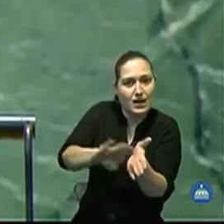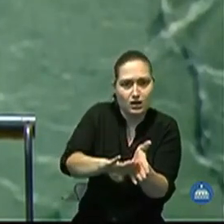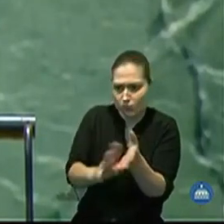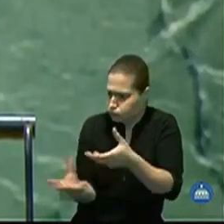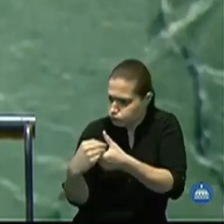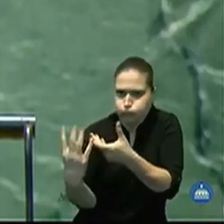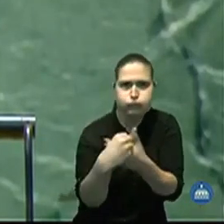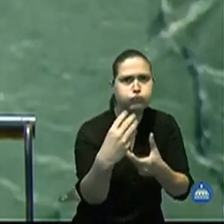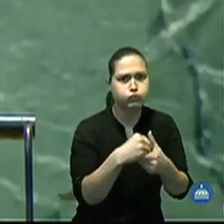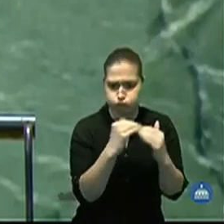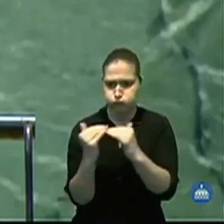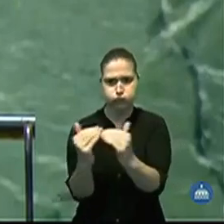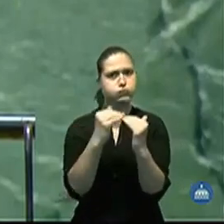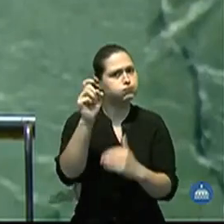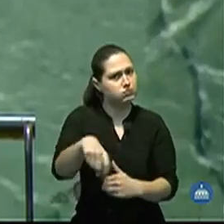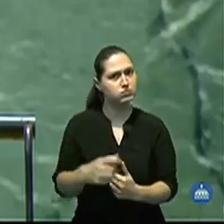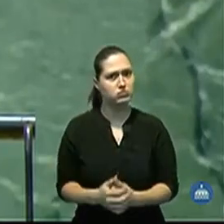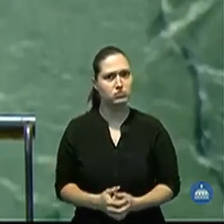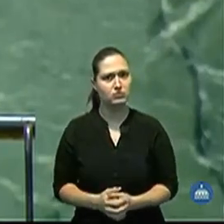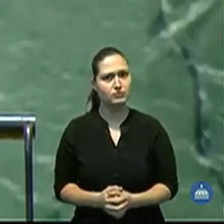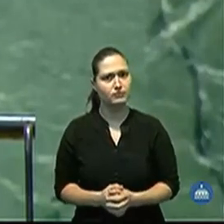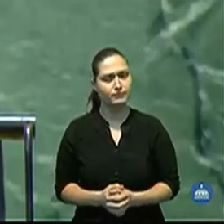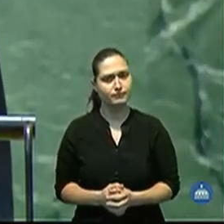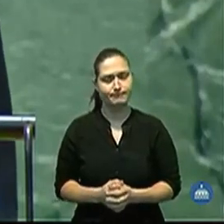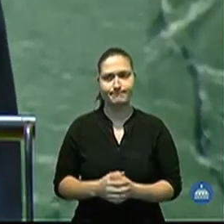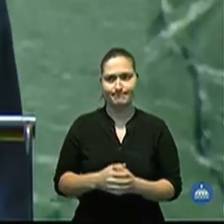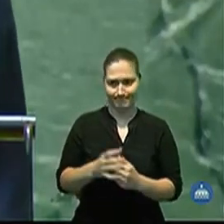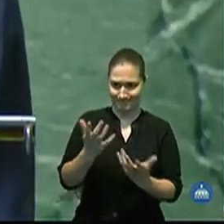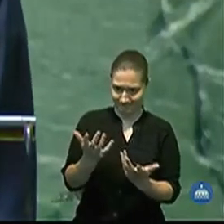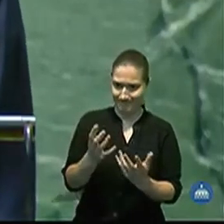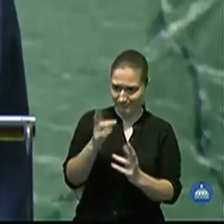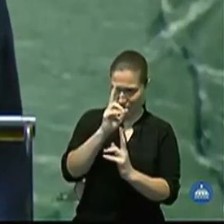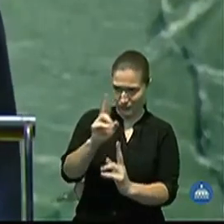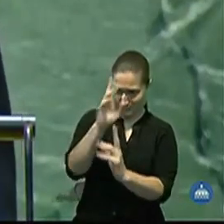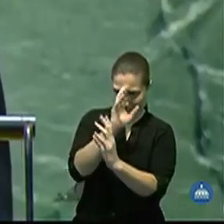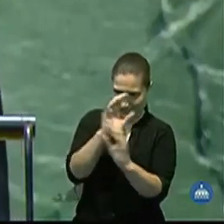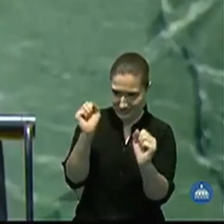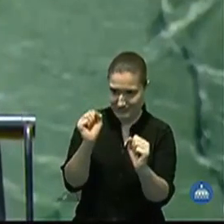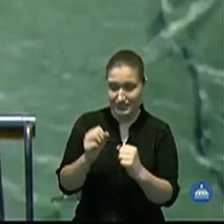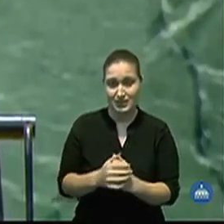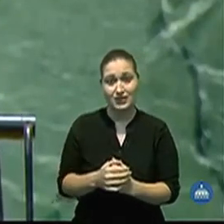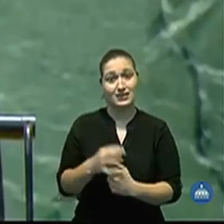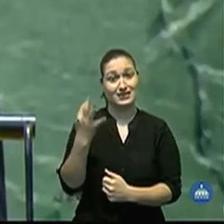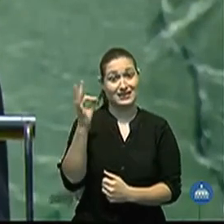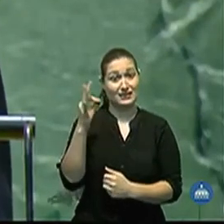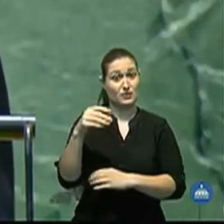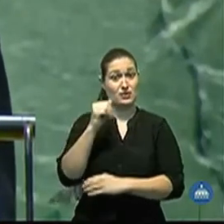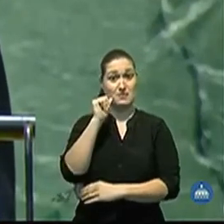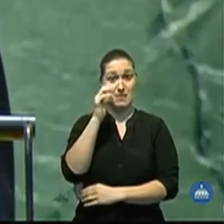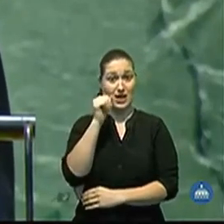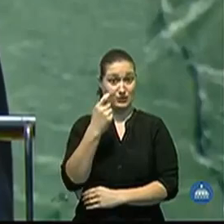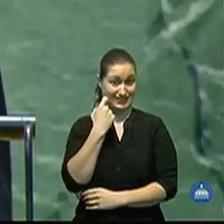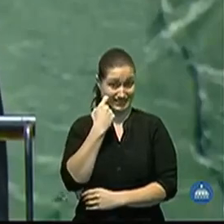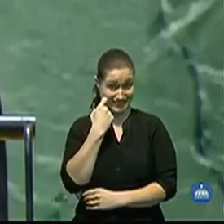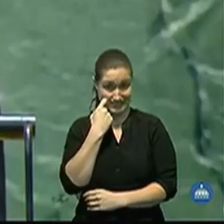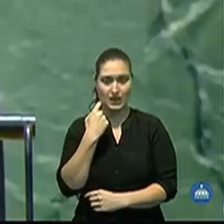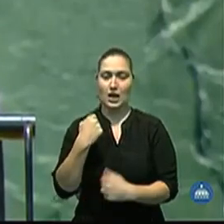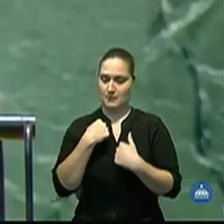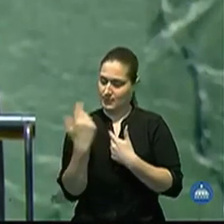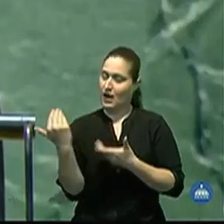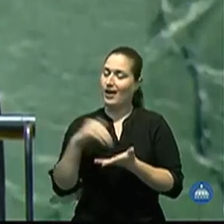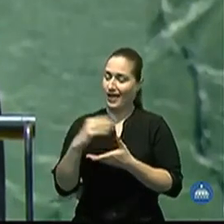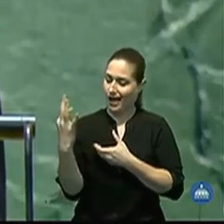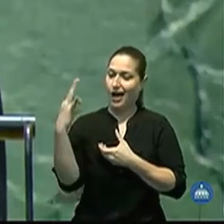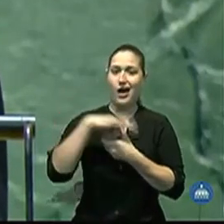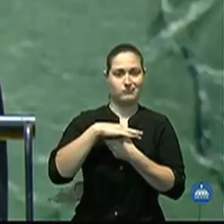y justicia. Señor presidente, el pasado 19 de mayo el pueblo dominicano me reeligió en la primera vuelta electoral